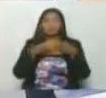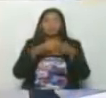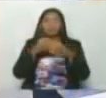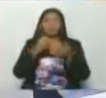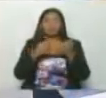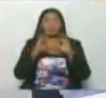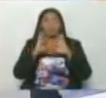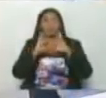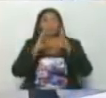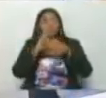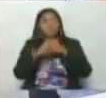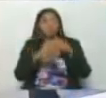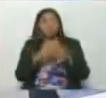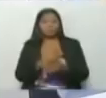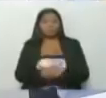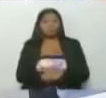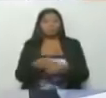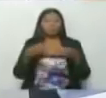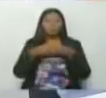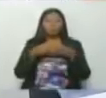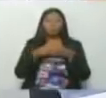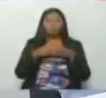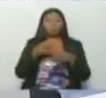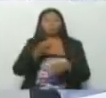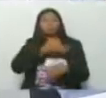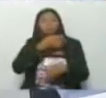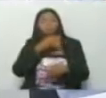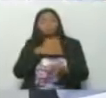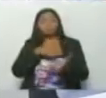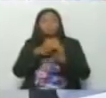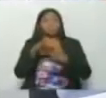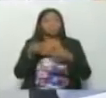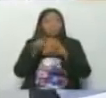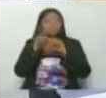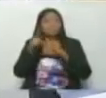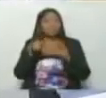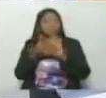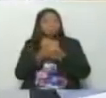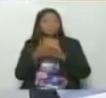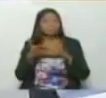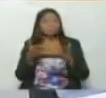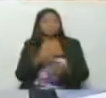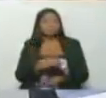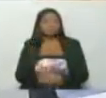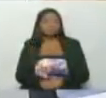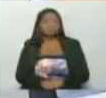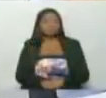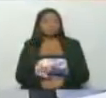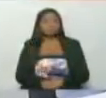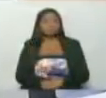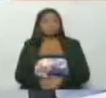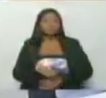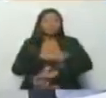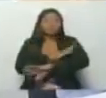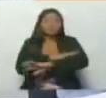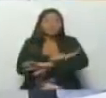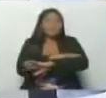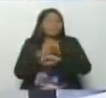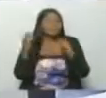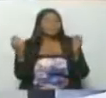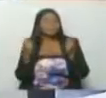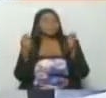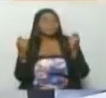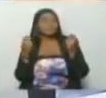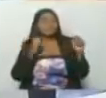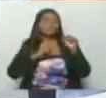comentario como el partido socialista unido venezuela que ha garantizado con su prestigio con su posición de vanguardia con